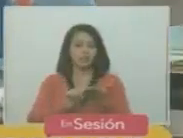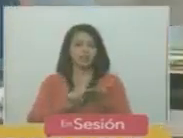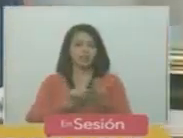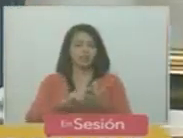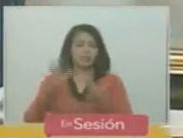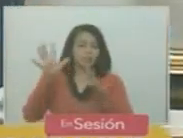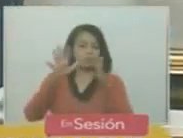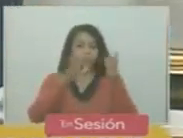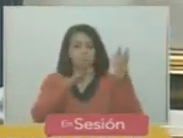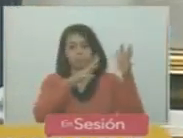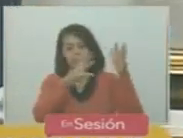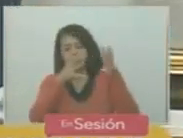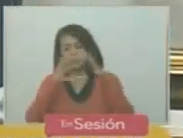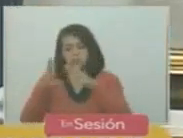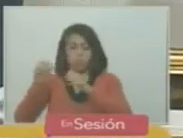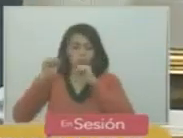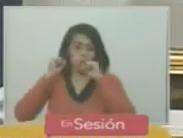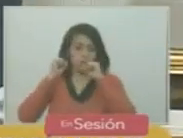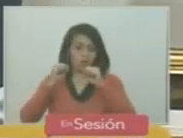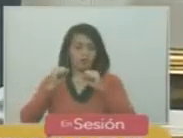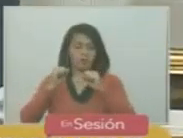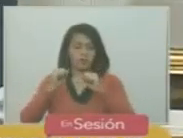Sopla fuerte, tempestad,